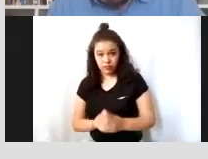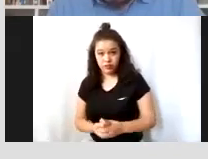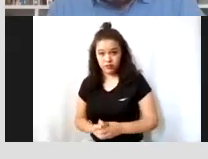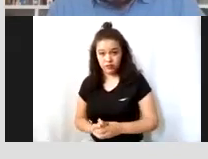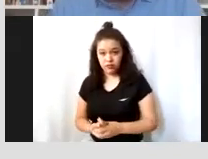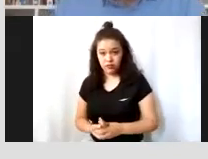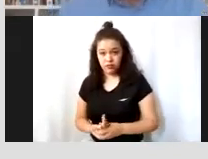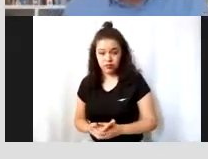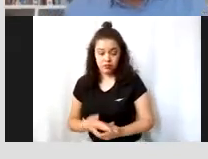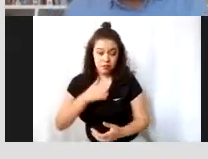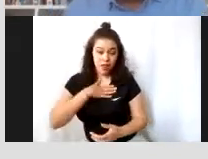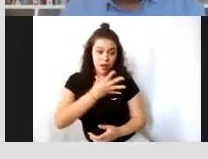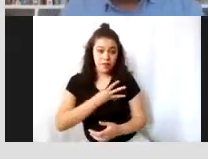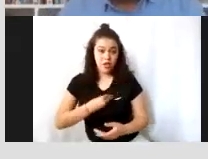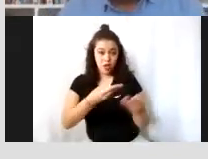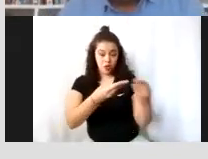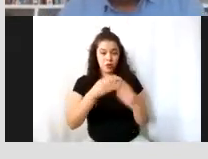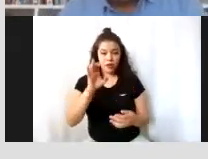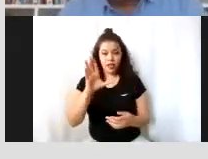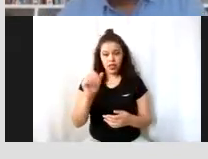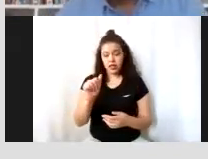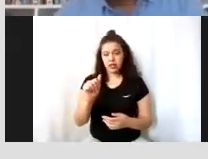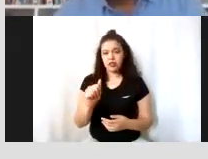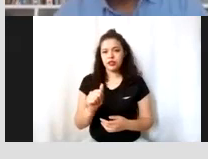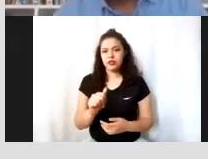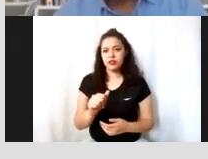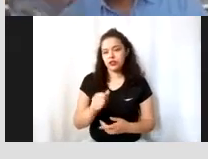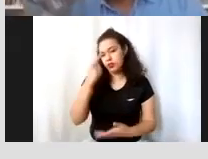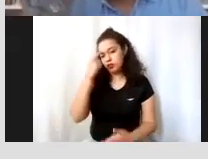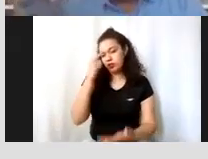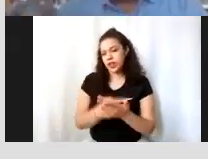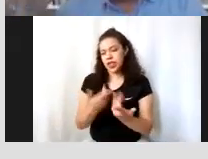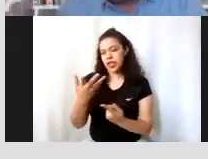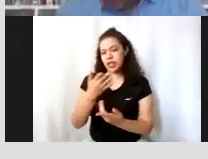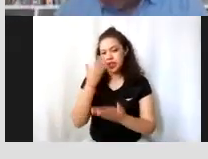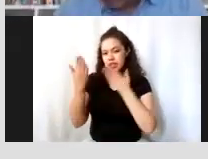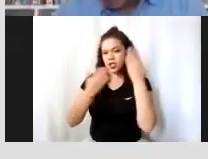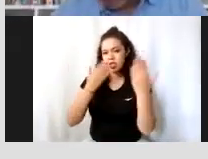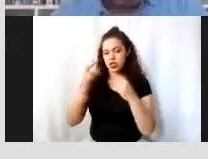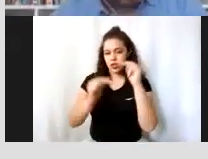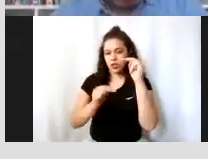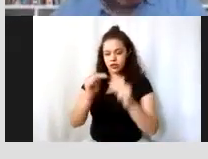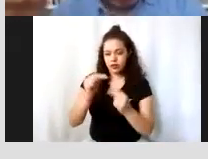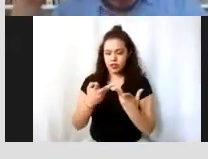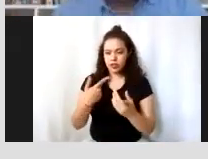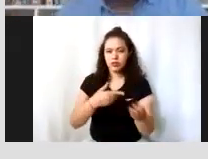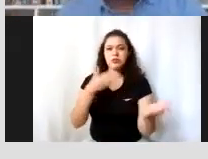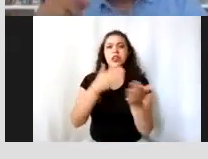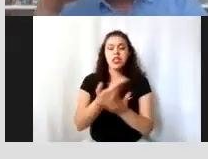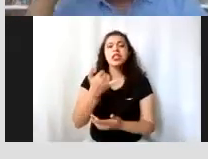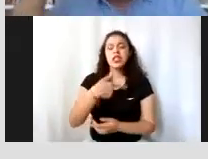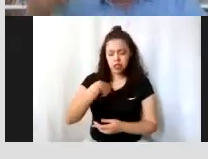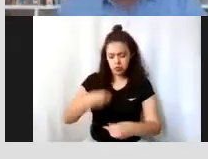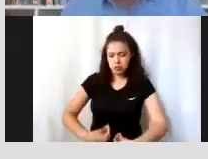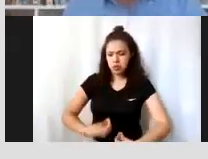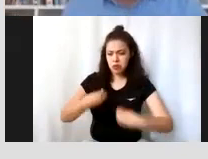para mi hijo, sí o no? Creo que dependería del estudio socioeconómico, ¿no? Ok, vas a mi casa y te digo, sí, yo vivo aquí, mira, yo